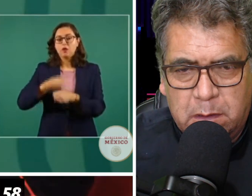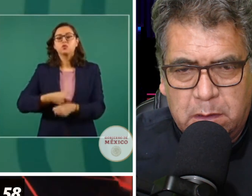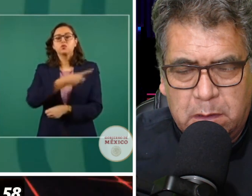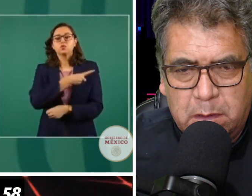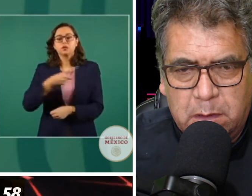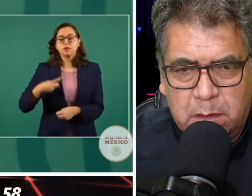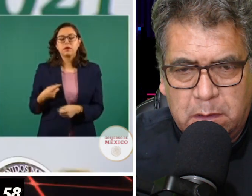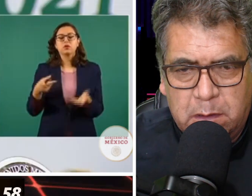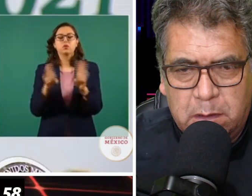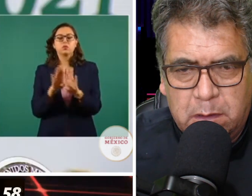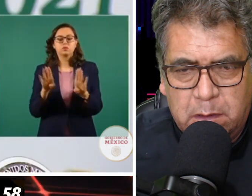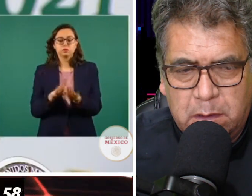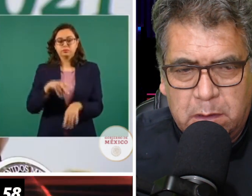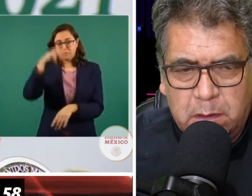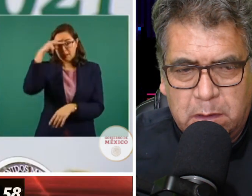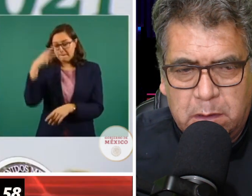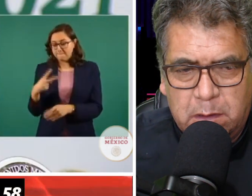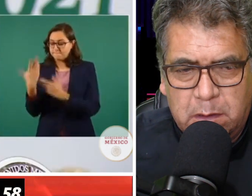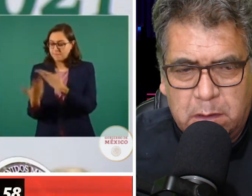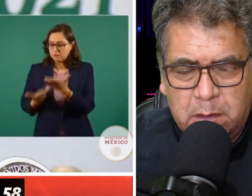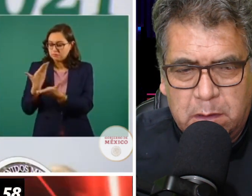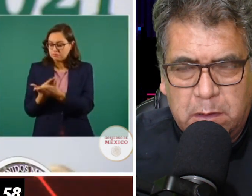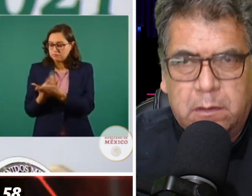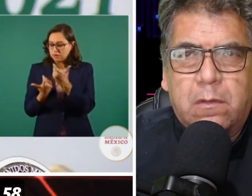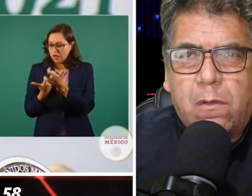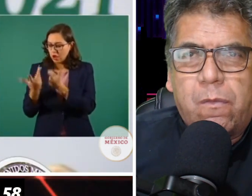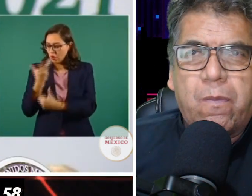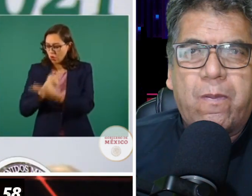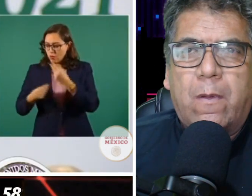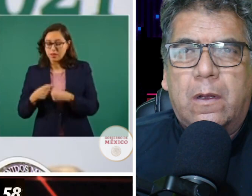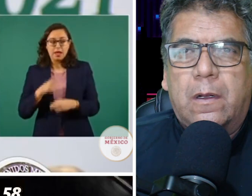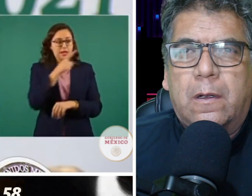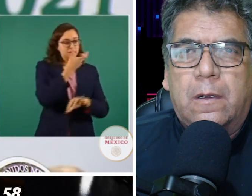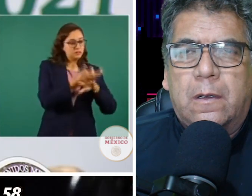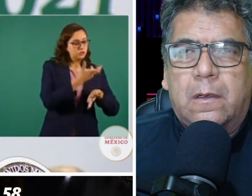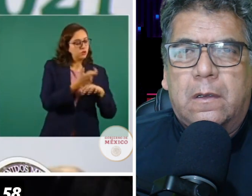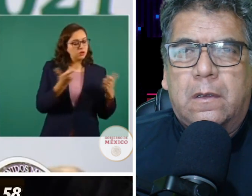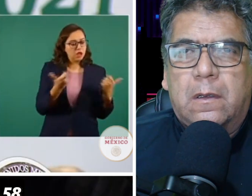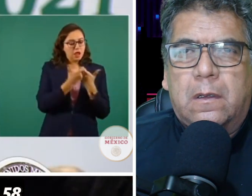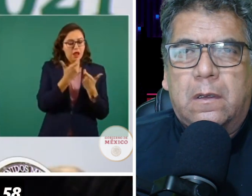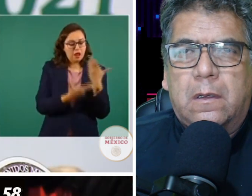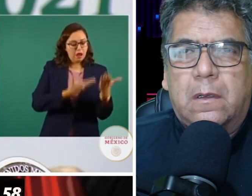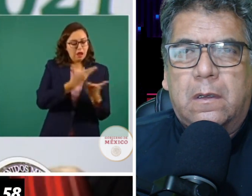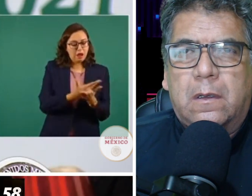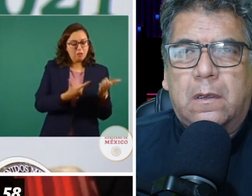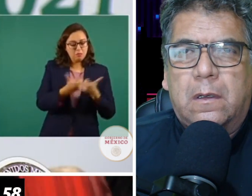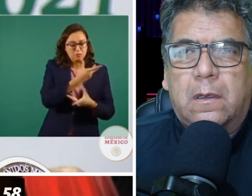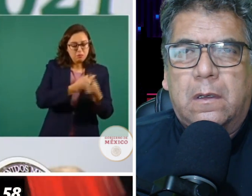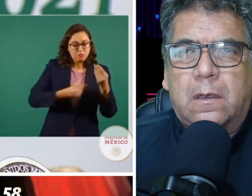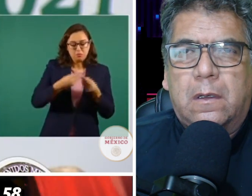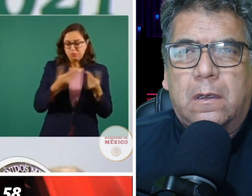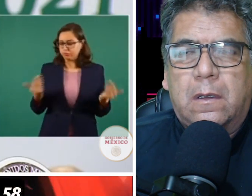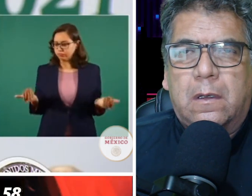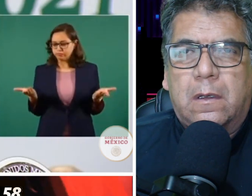las prioridades de ambos países que tienen alguna implicación bilateral. Ustedes comprenderán, y es evidente, que si el 80% de